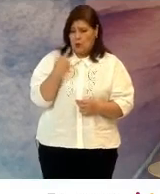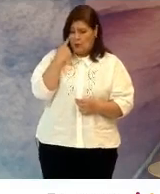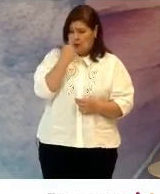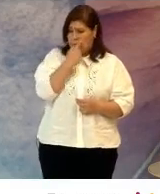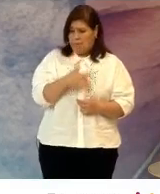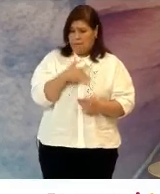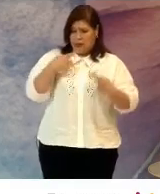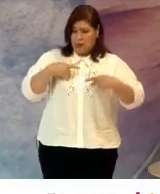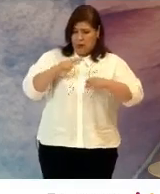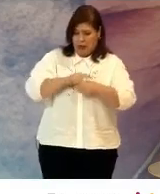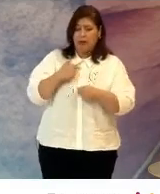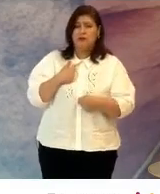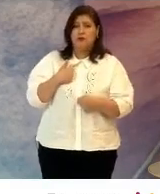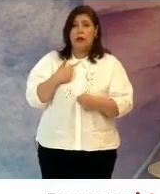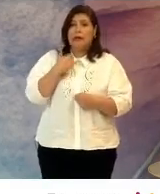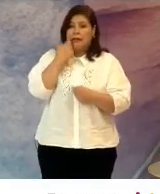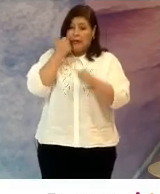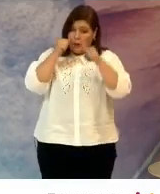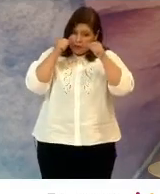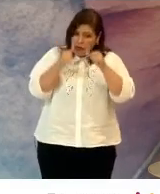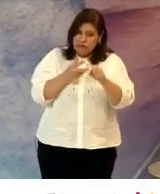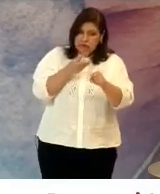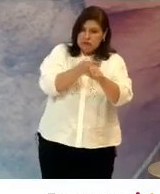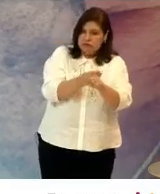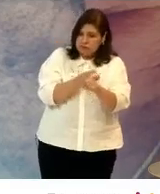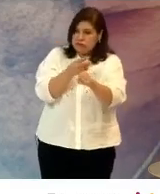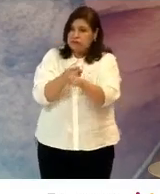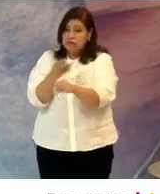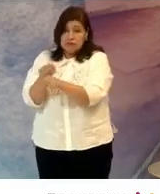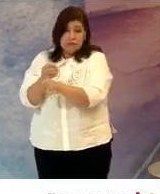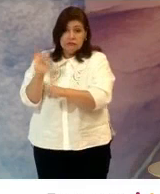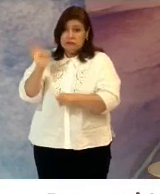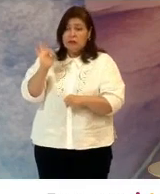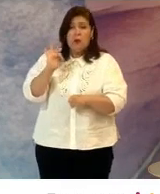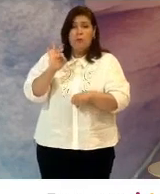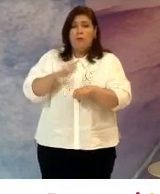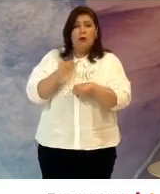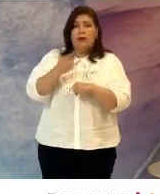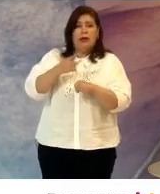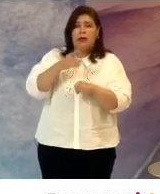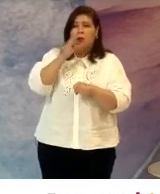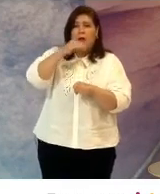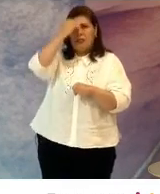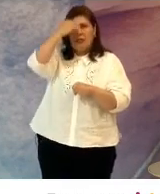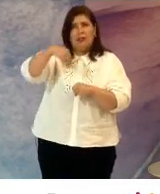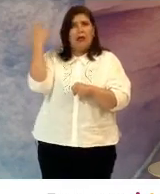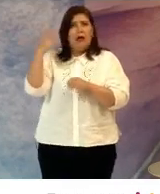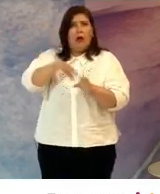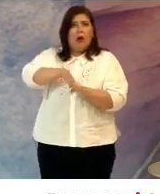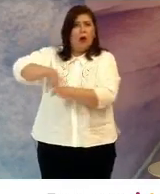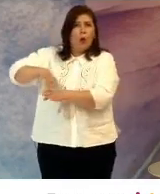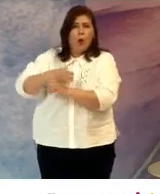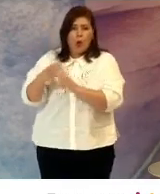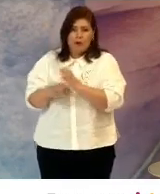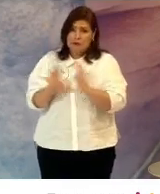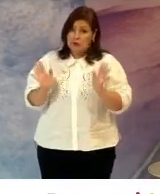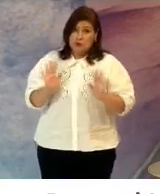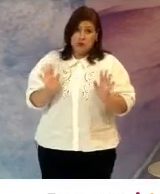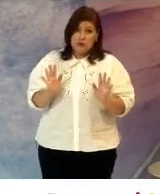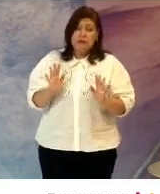atender este asunto de manera personal, porque si no podemos olvidarnos de todo lo demás. Yo les hablaba antes de